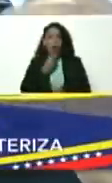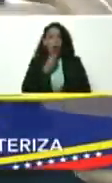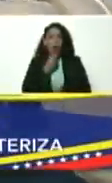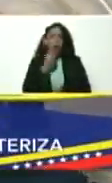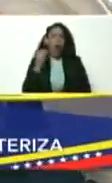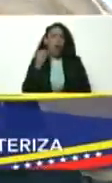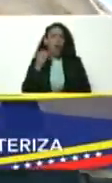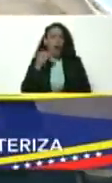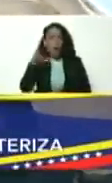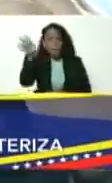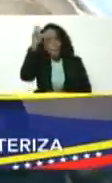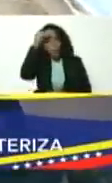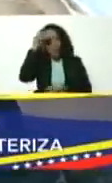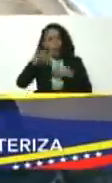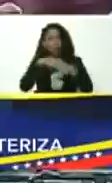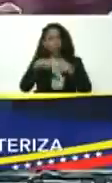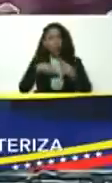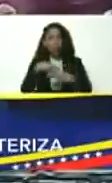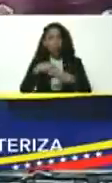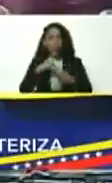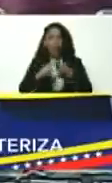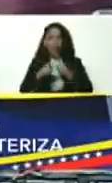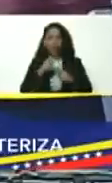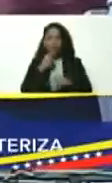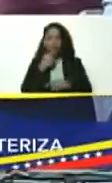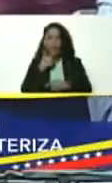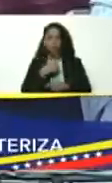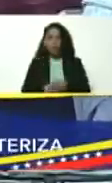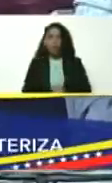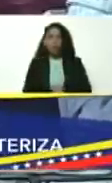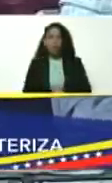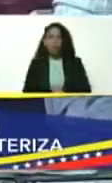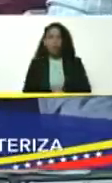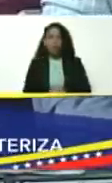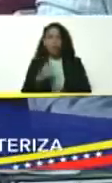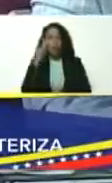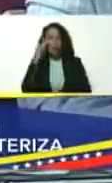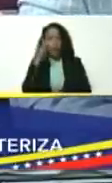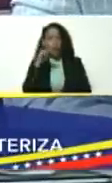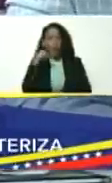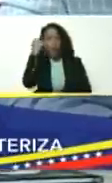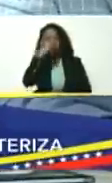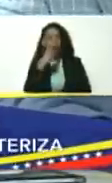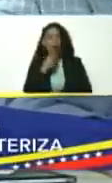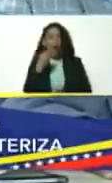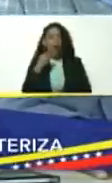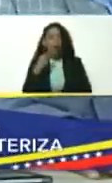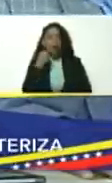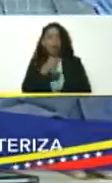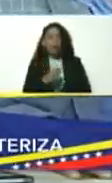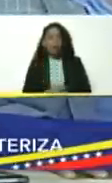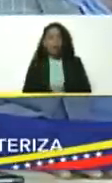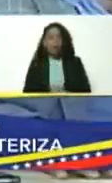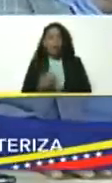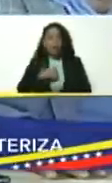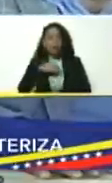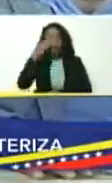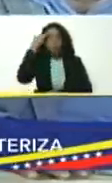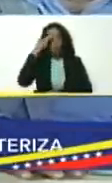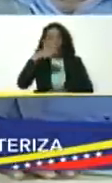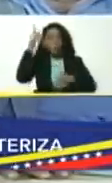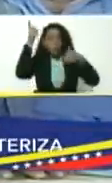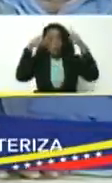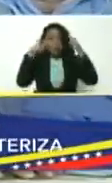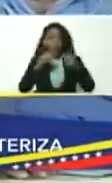forjados por la revolución qué cosa tan bonita ver el rostro joven y decir nuestro comandante